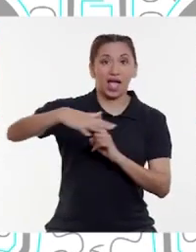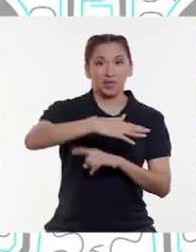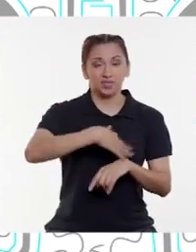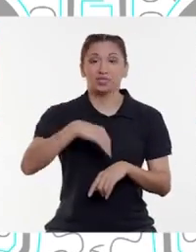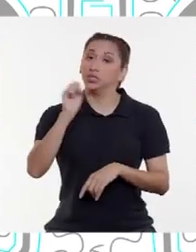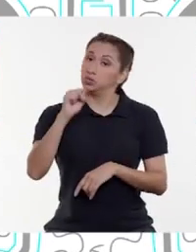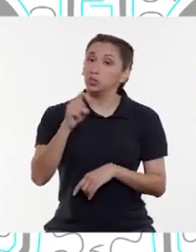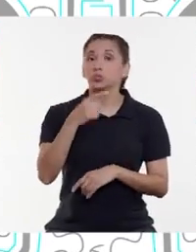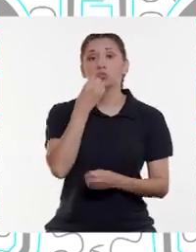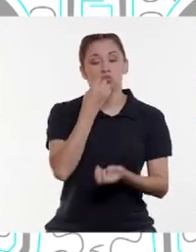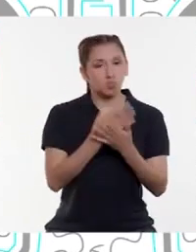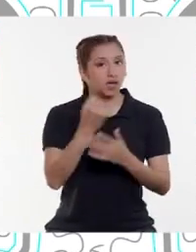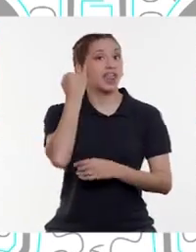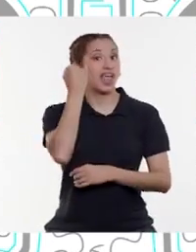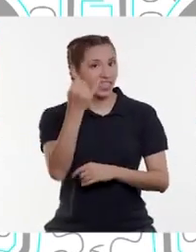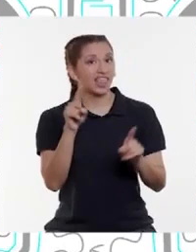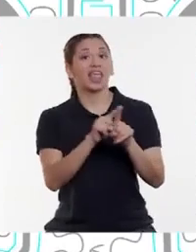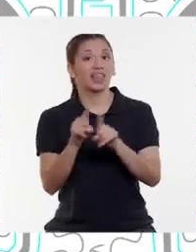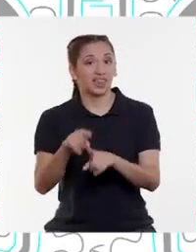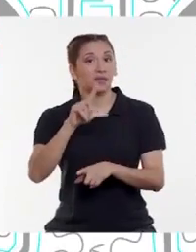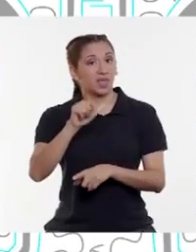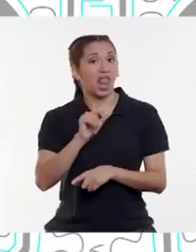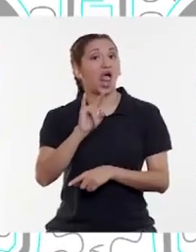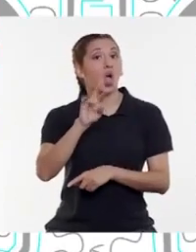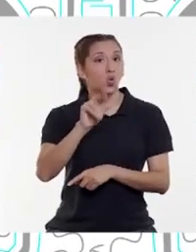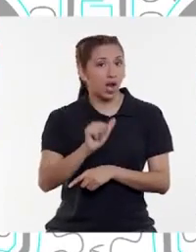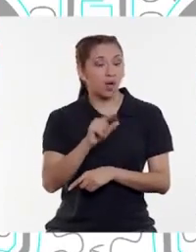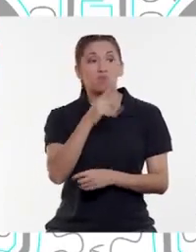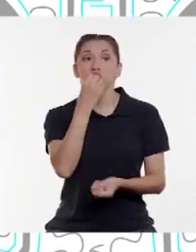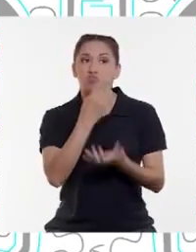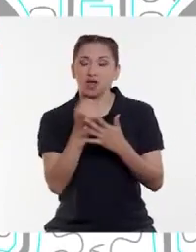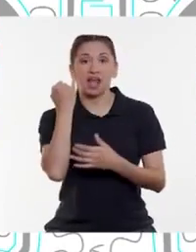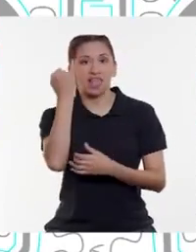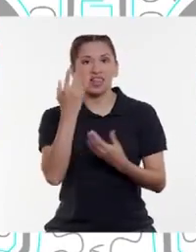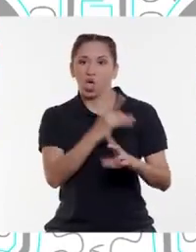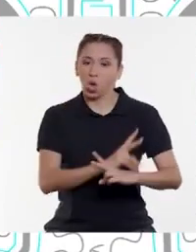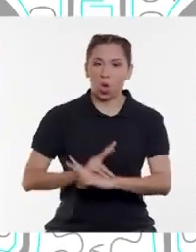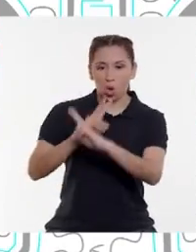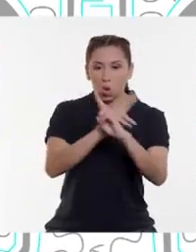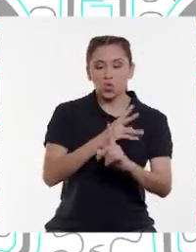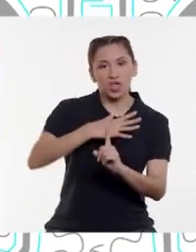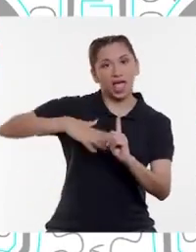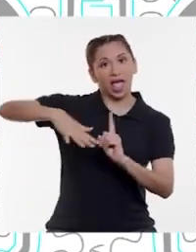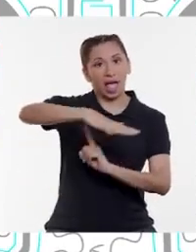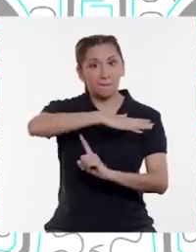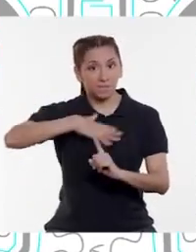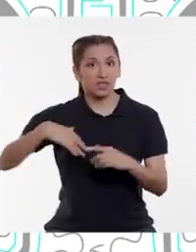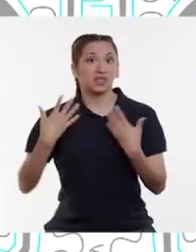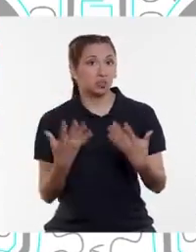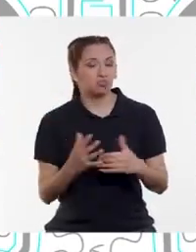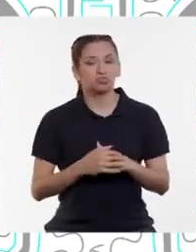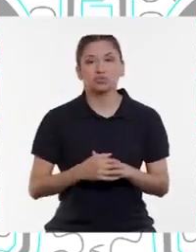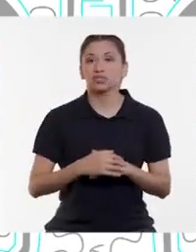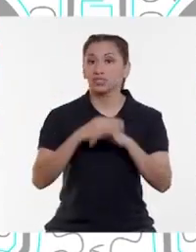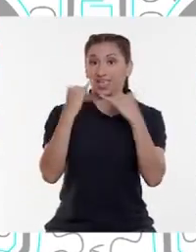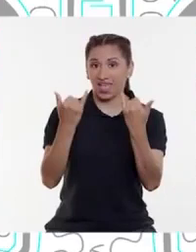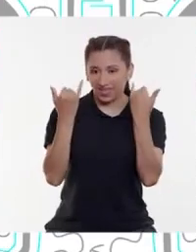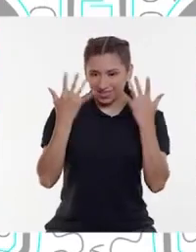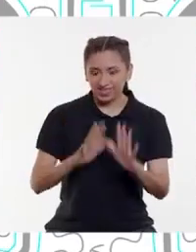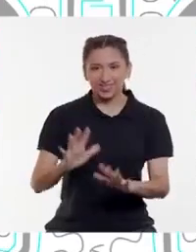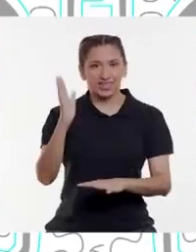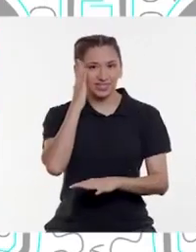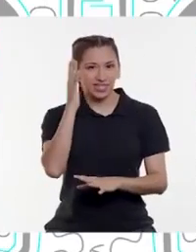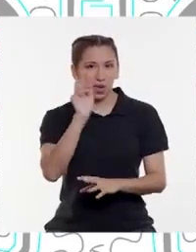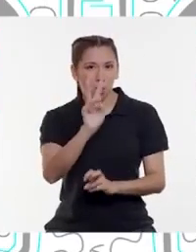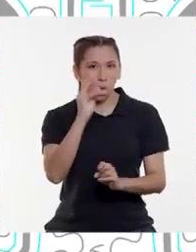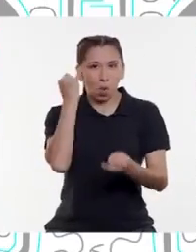ambiente. Ese es un gran punto también, Laura. Es una buena manera de cuidar nuestro ambiente. Bien, ahora que